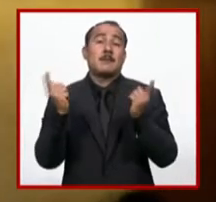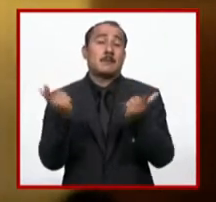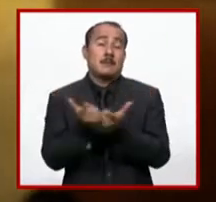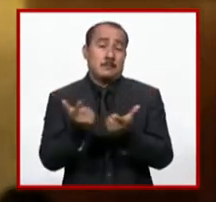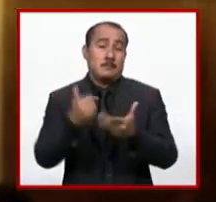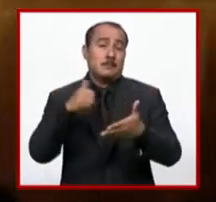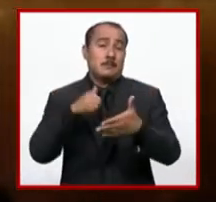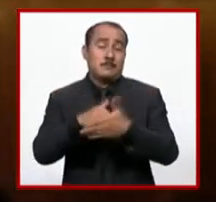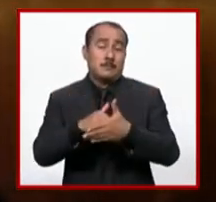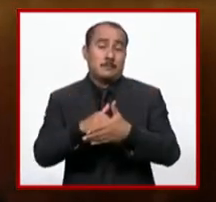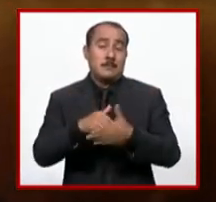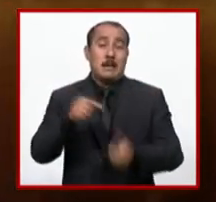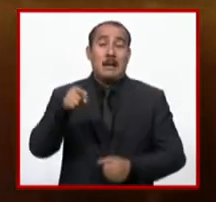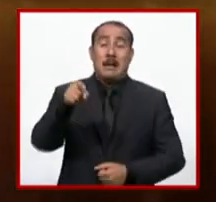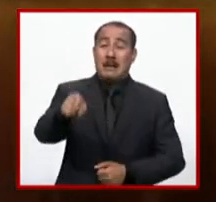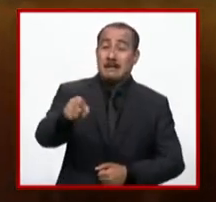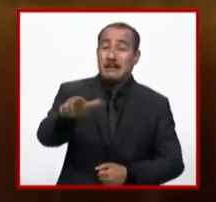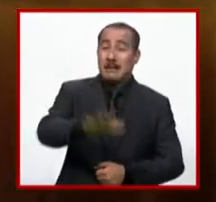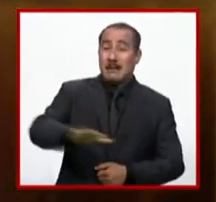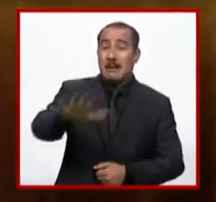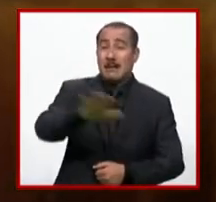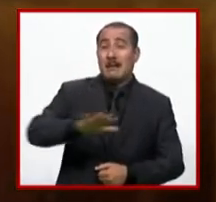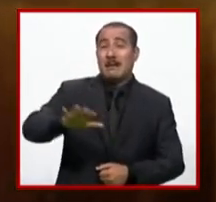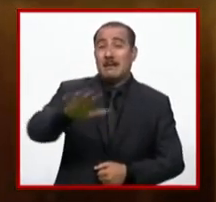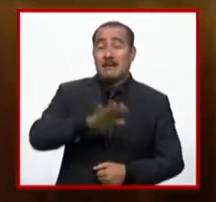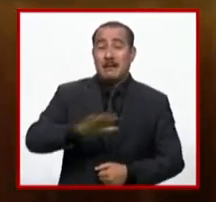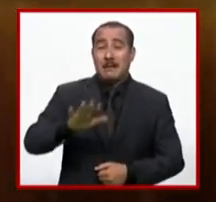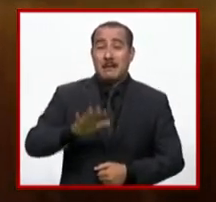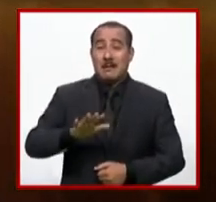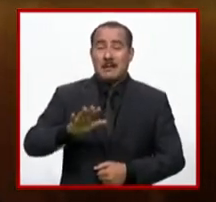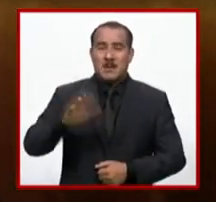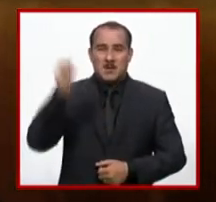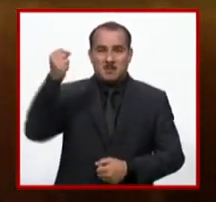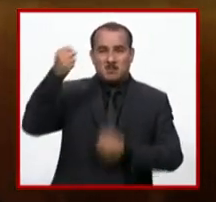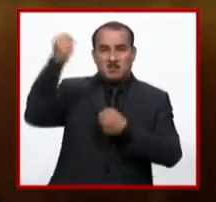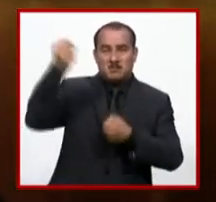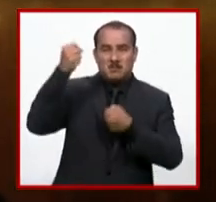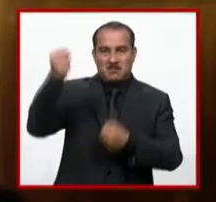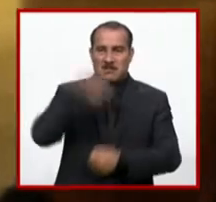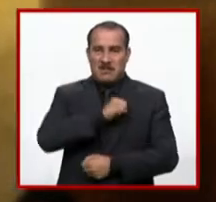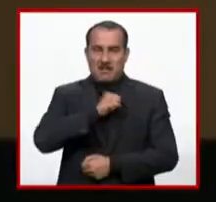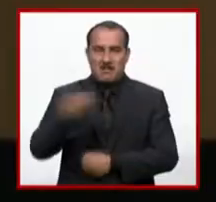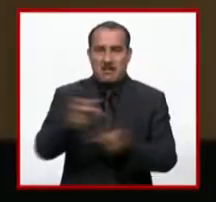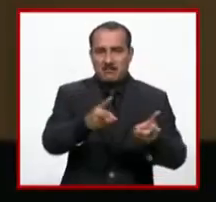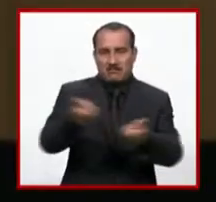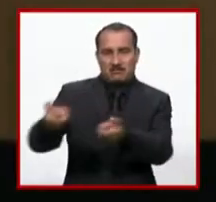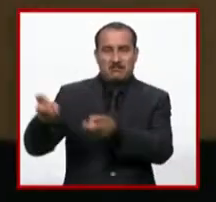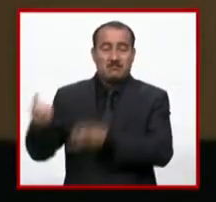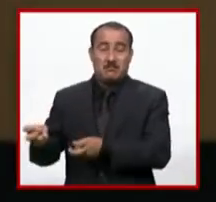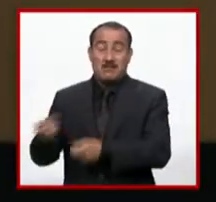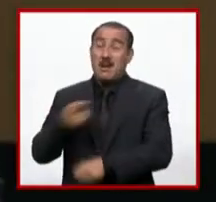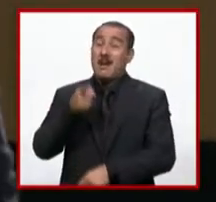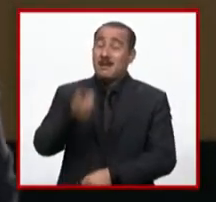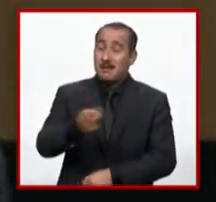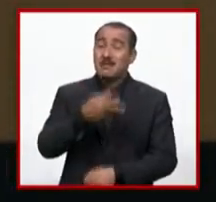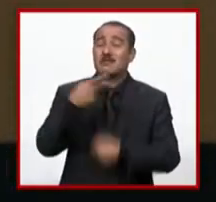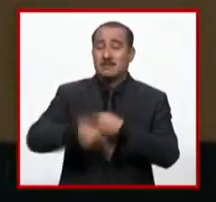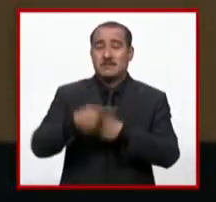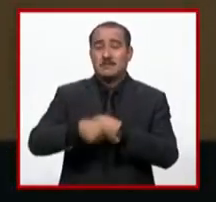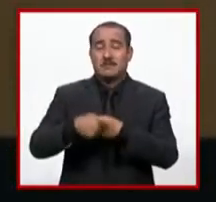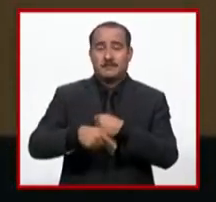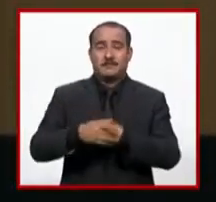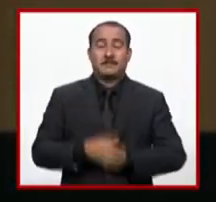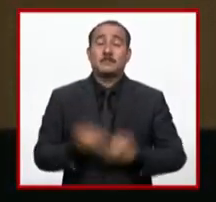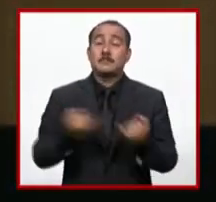Oaxaca, que se había vuelto una área de anarquía, en donde también iban nuestras familias. Y yo quiero